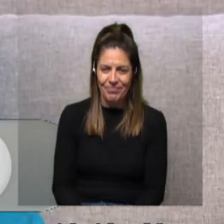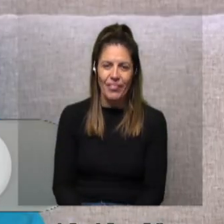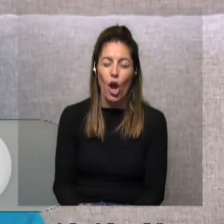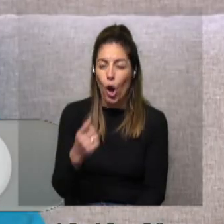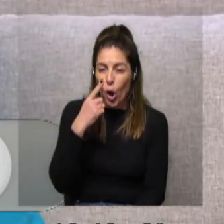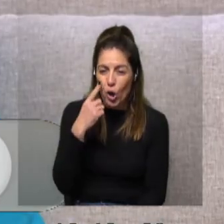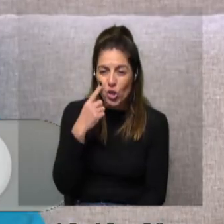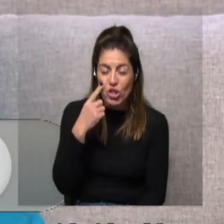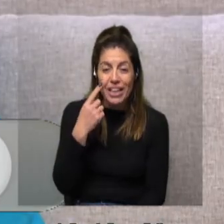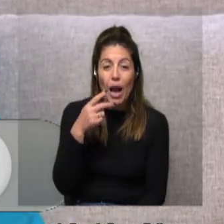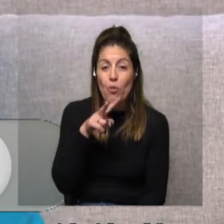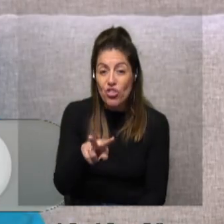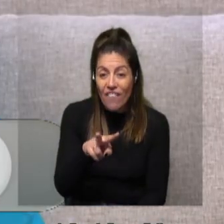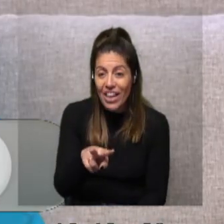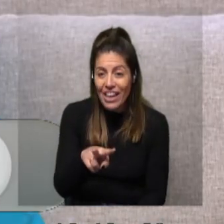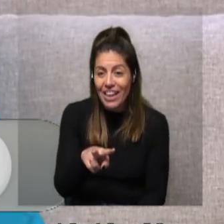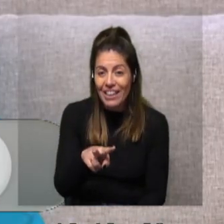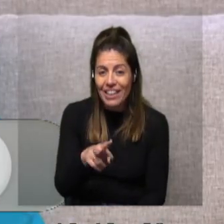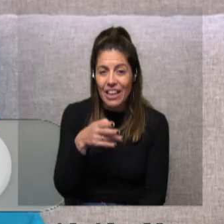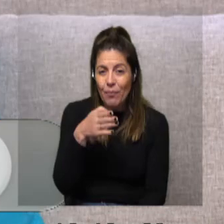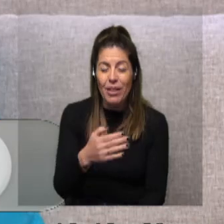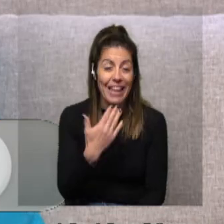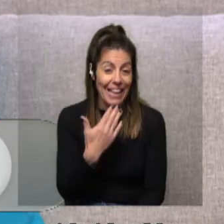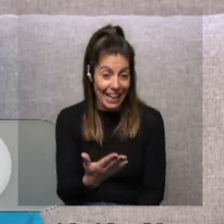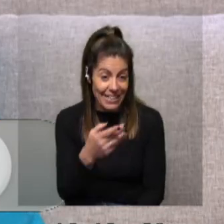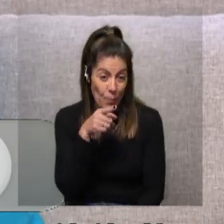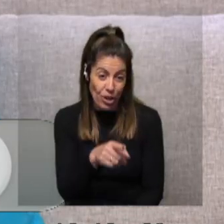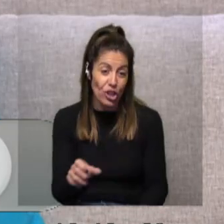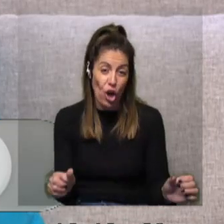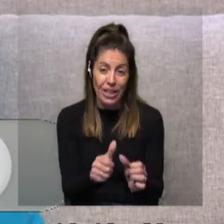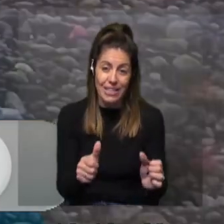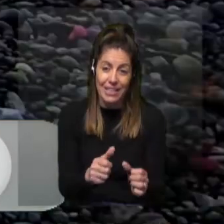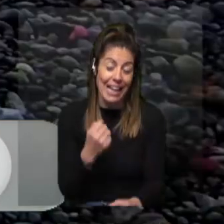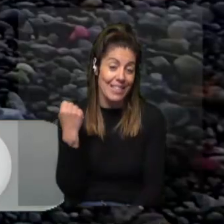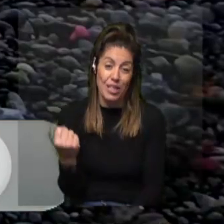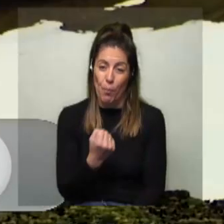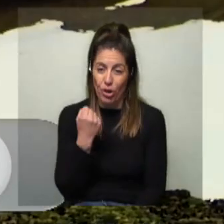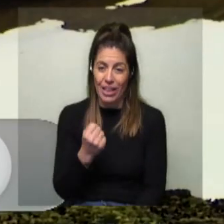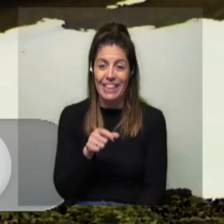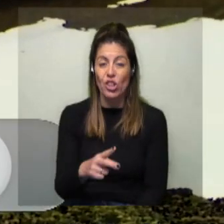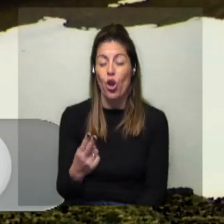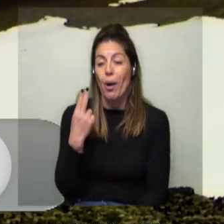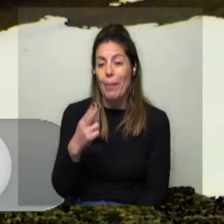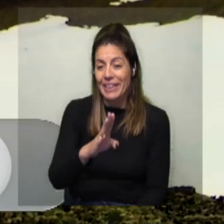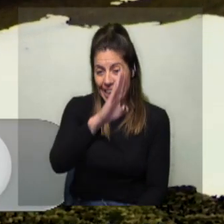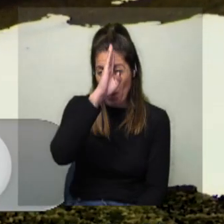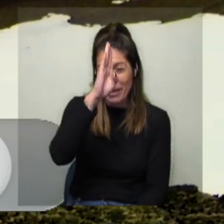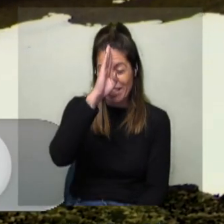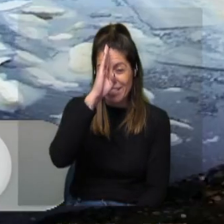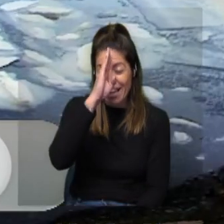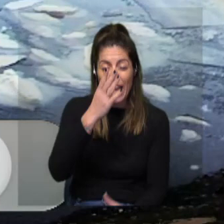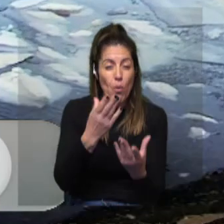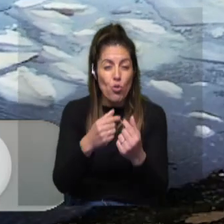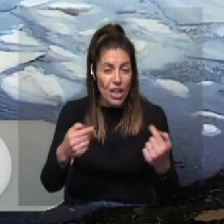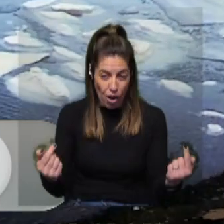Conocer qué es lo que vamos a ver, vamos a ir a darte las gracias por todo esto, que es un tesoro para nosotros, porque nos va a permitir aprendizajes in situ de un